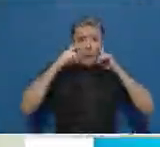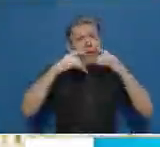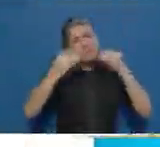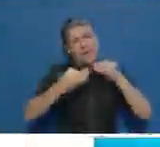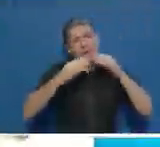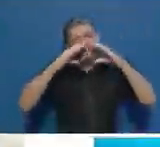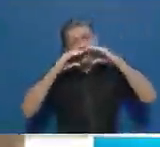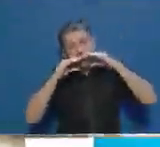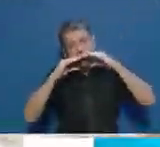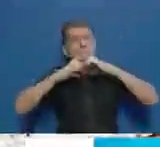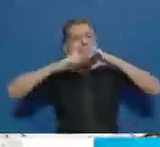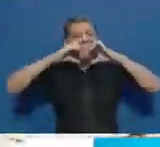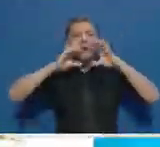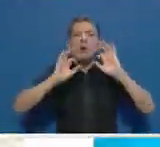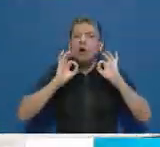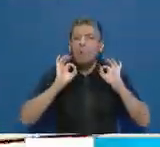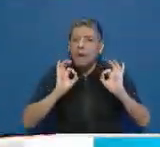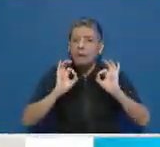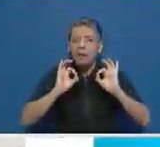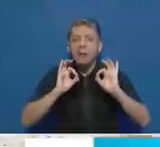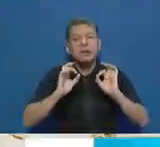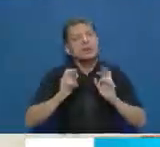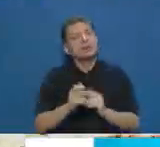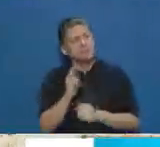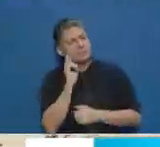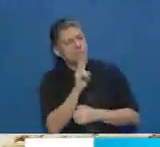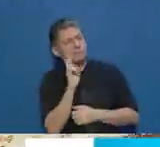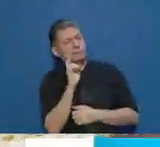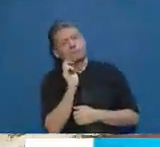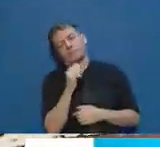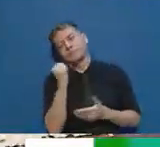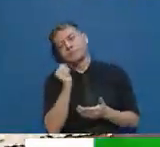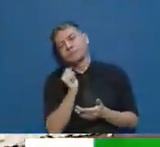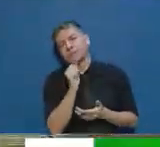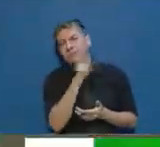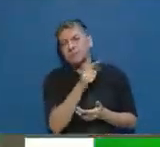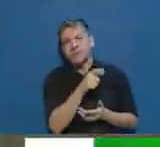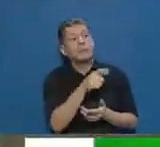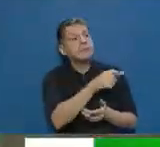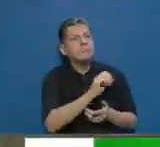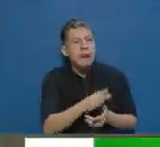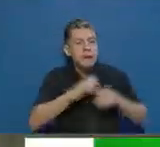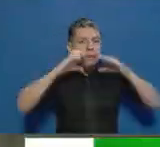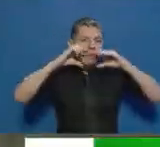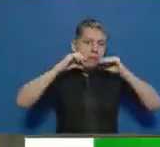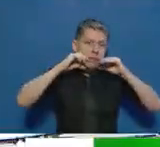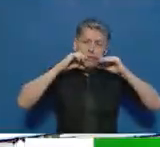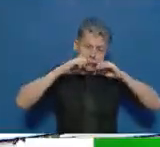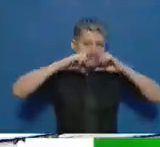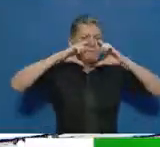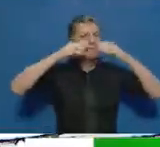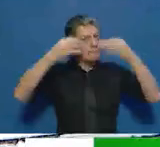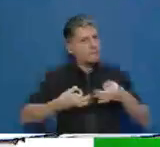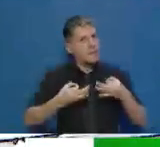Claro. Tápese toda la boca. Exacto. Hemos cansado de ver personas y corregirle que tiene que estar por encima. Y respecto a lo